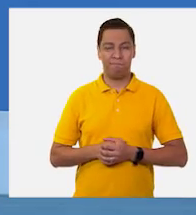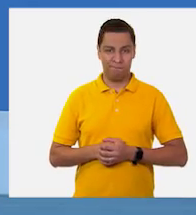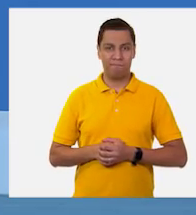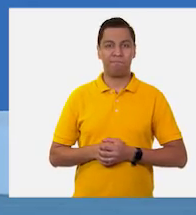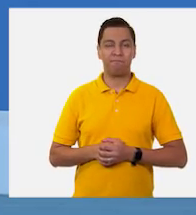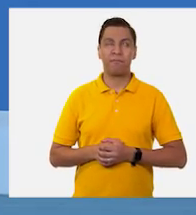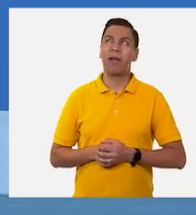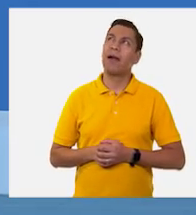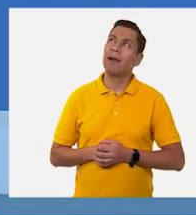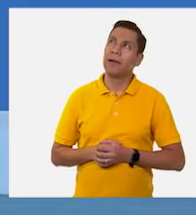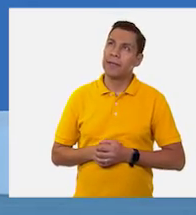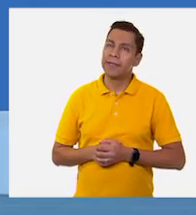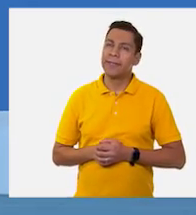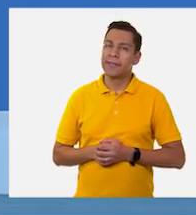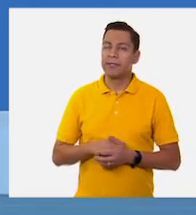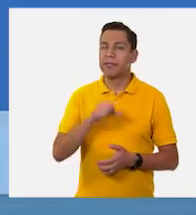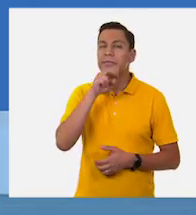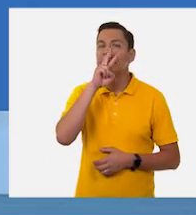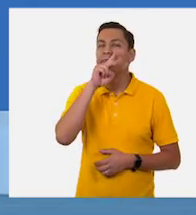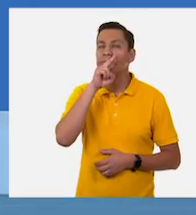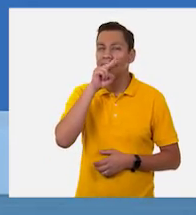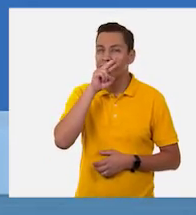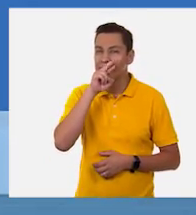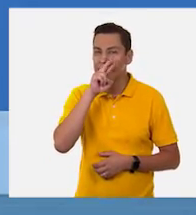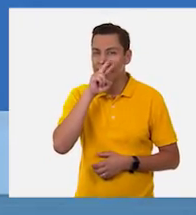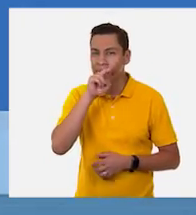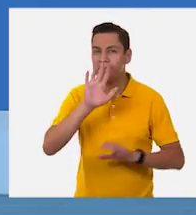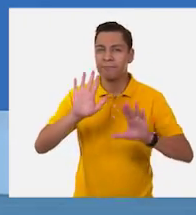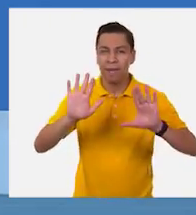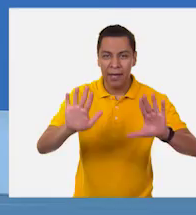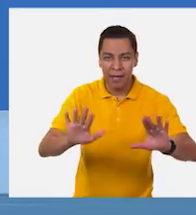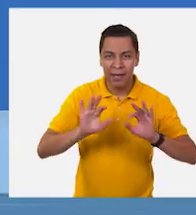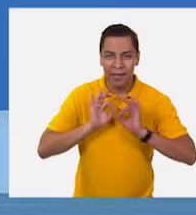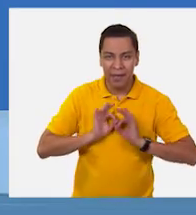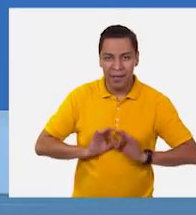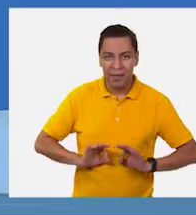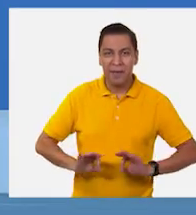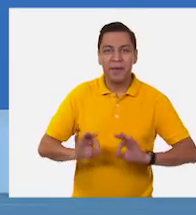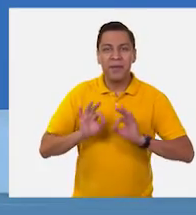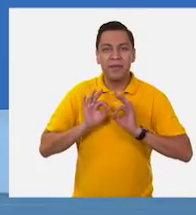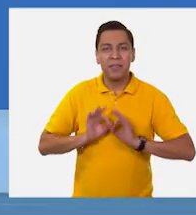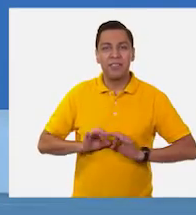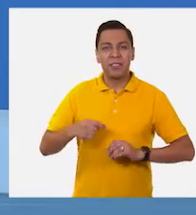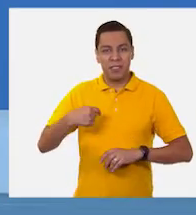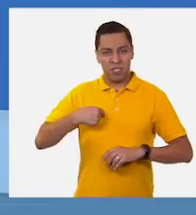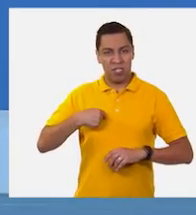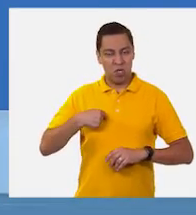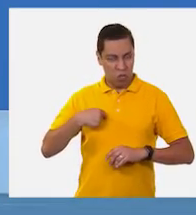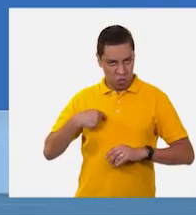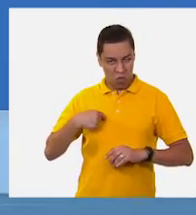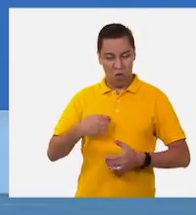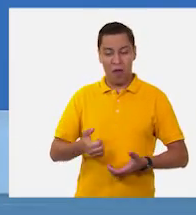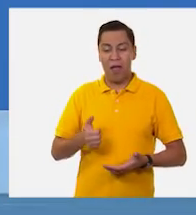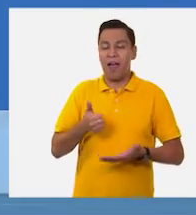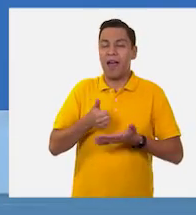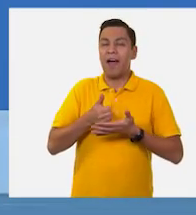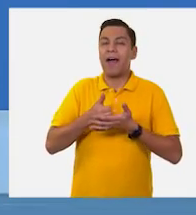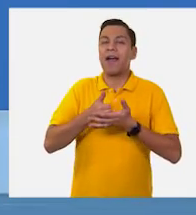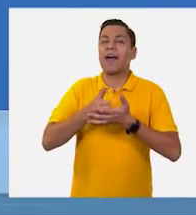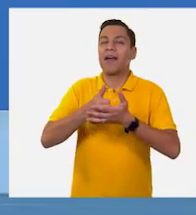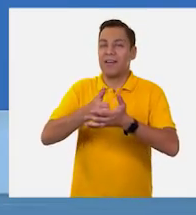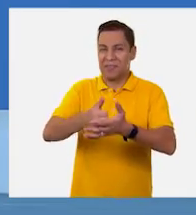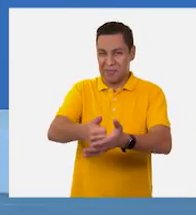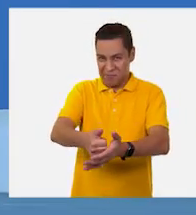Bueno, pero no preocupen. No preocupen porque está aquí el calcetón al rescate. Bueno,